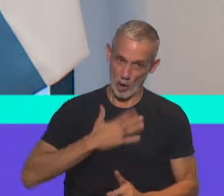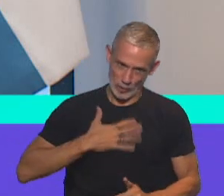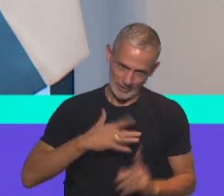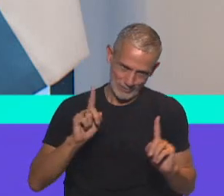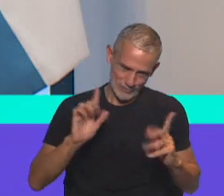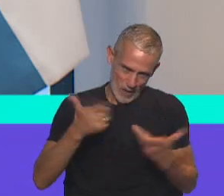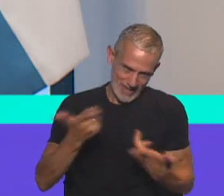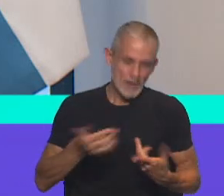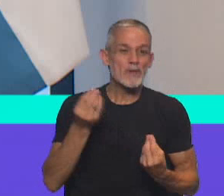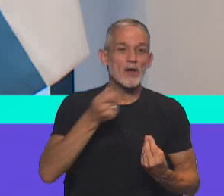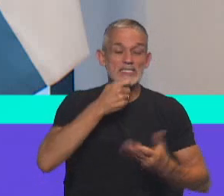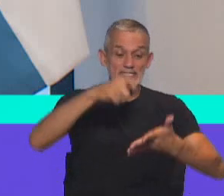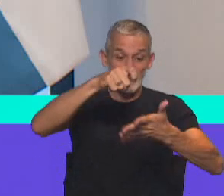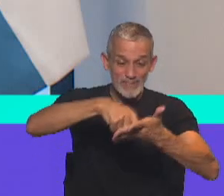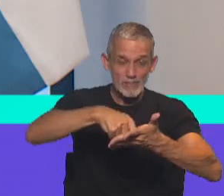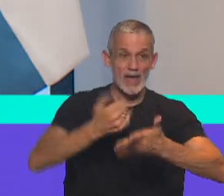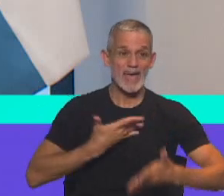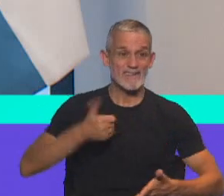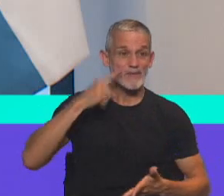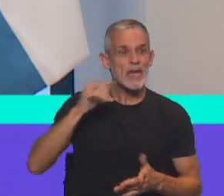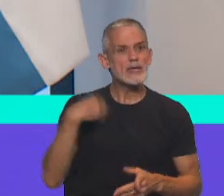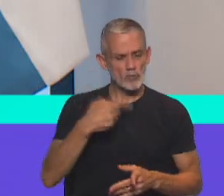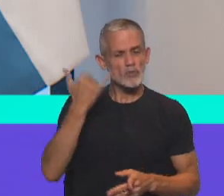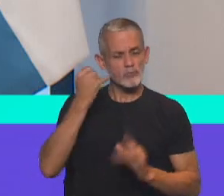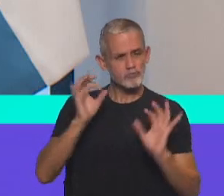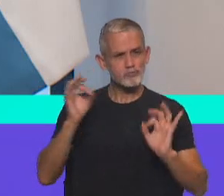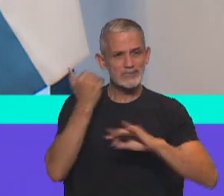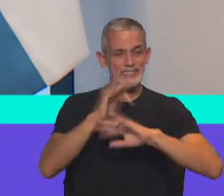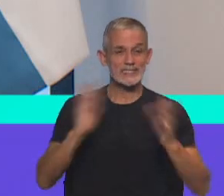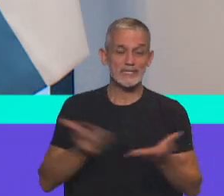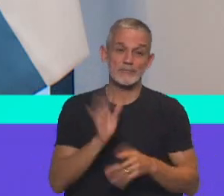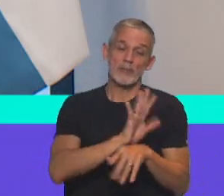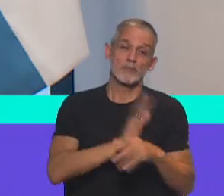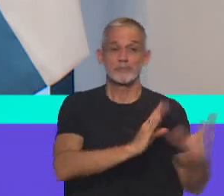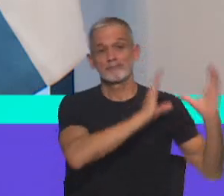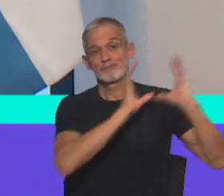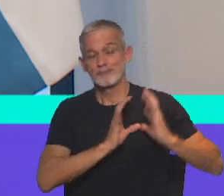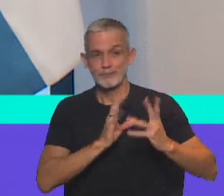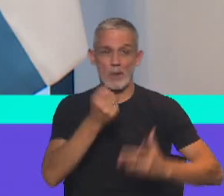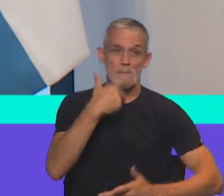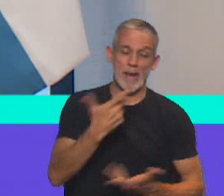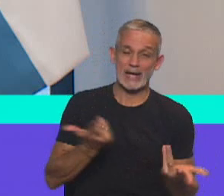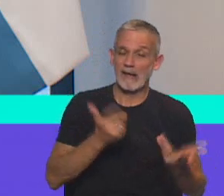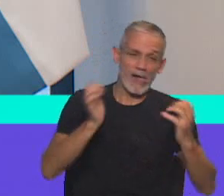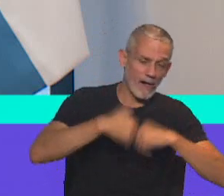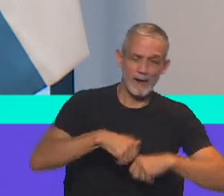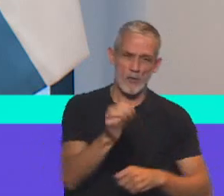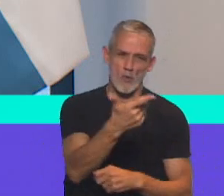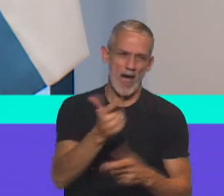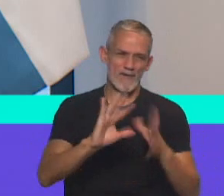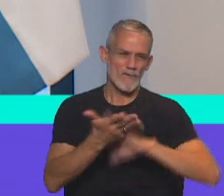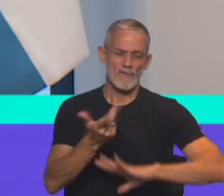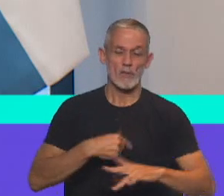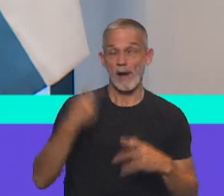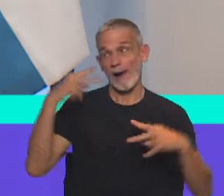lo que pasa es que sin firmas con el fondo monetario como nosotros lo estamos haciendo es porque le das te una deuda y no hay manera de esconder esa deuda no hay manera de